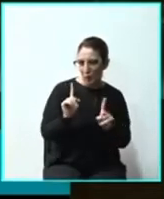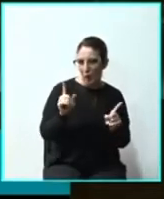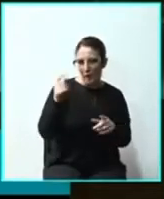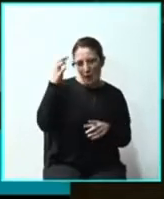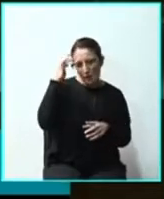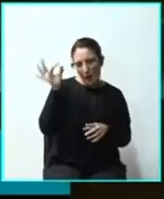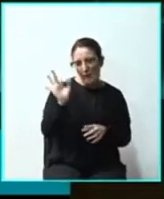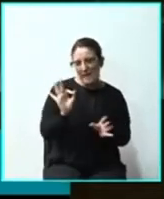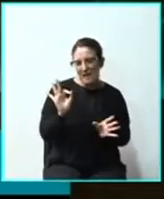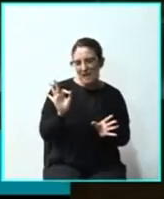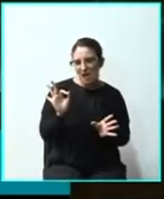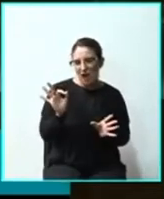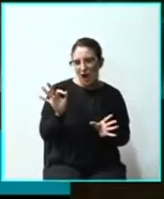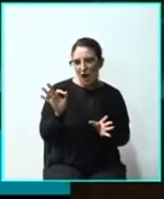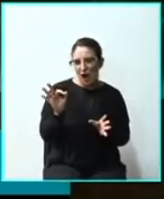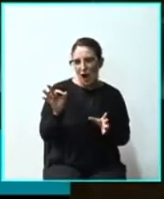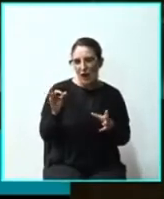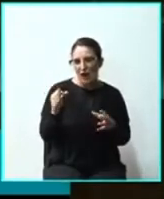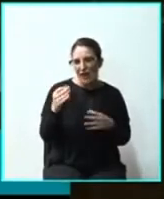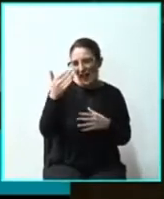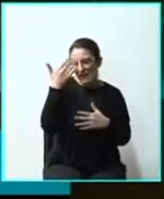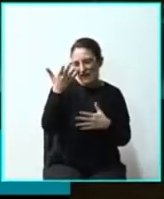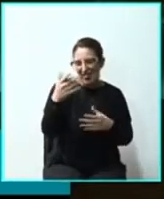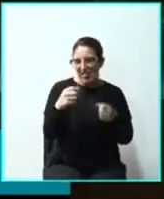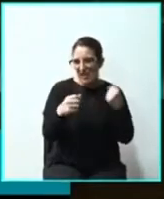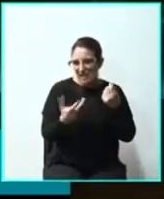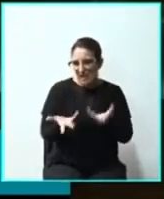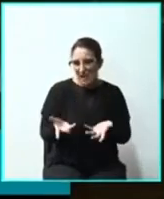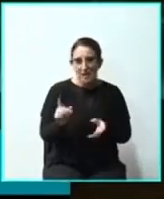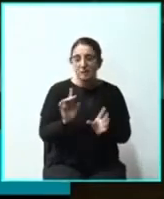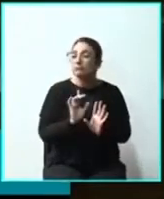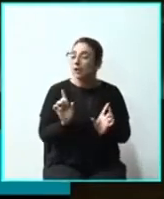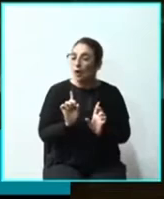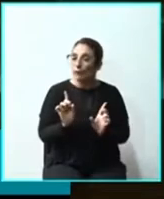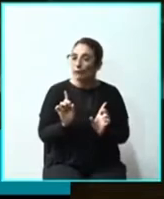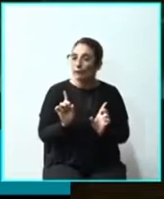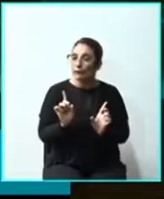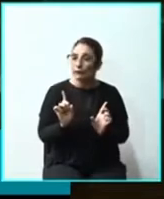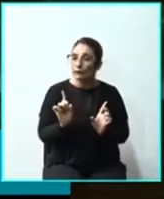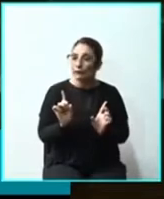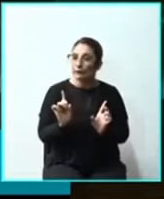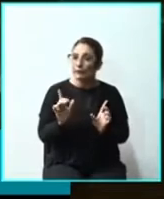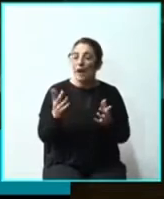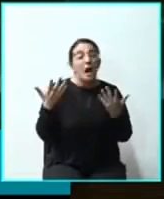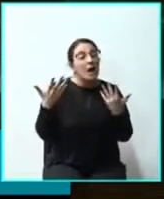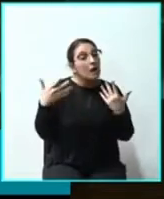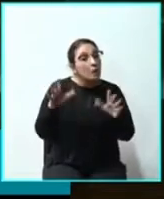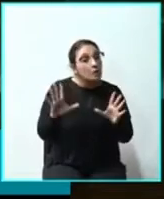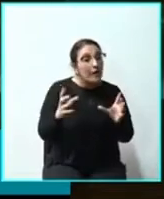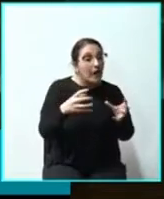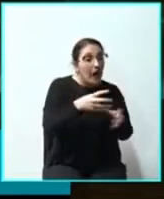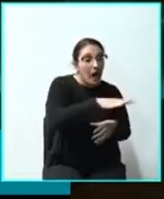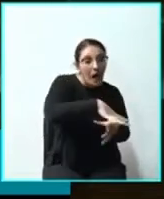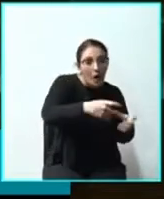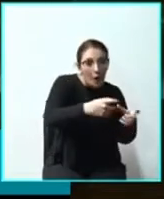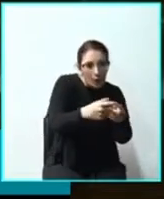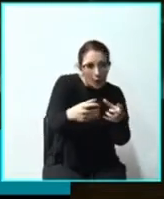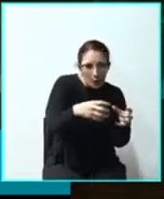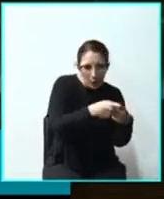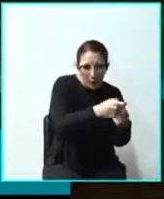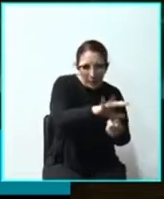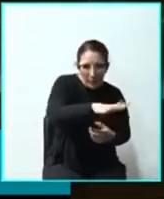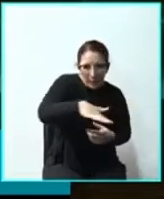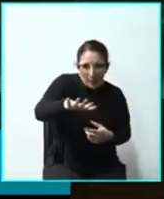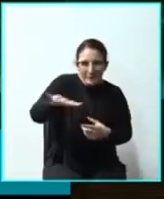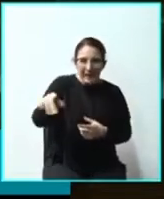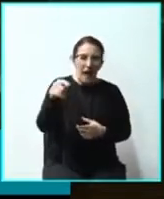privativa del frente de izquierda, sino que incluso sectores que se reclaman liberales